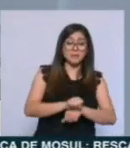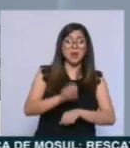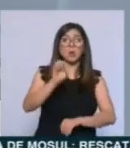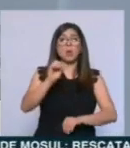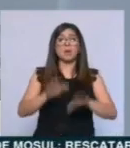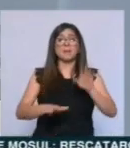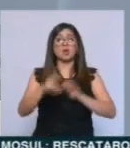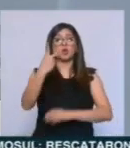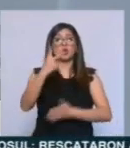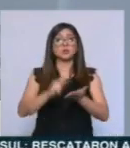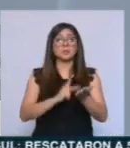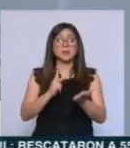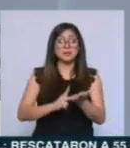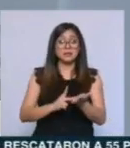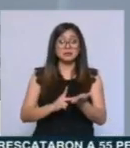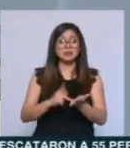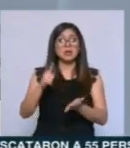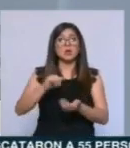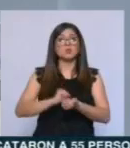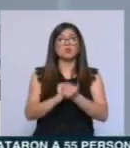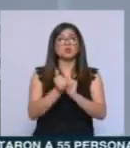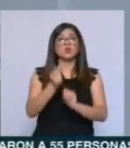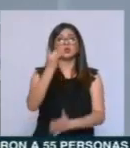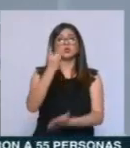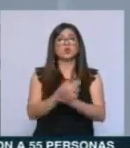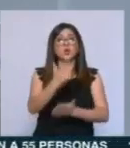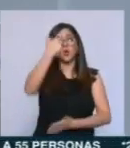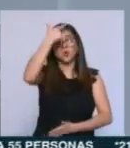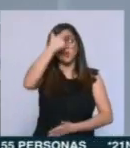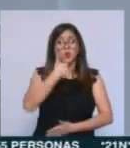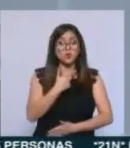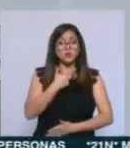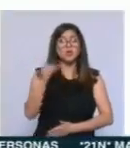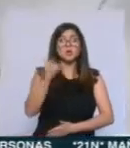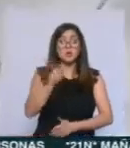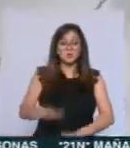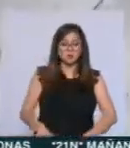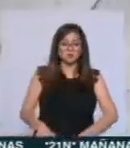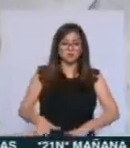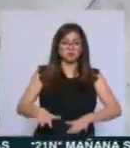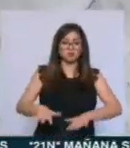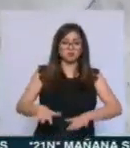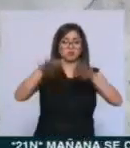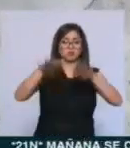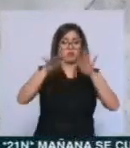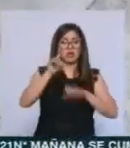veces. Y eso es así como que por las noches, que es cuando se pueden llenar las cosas.